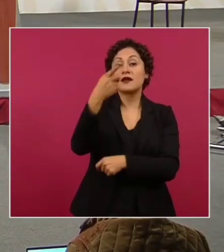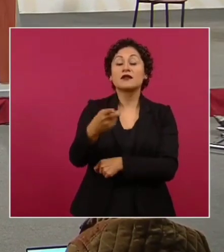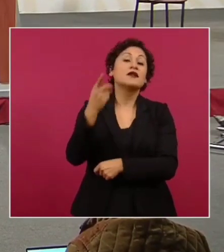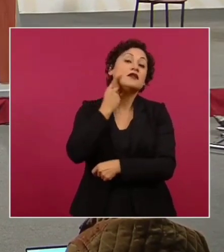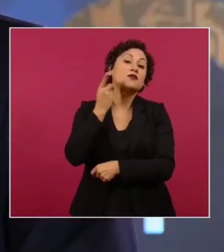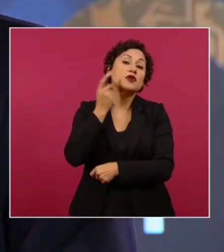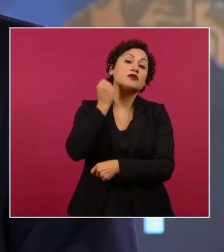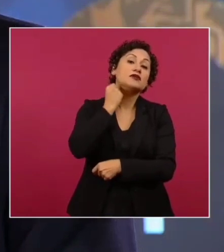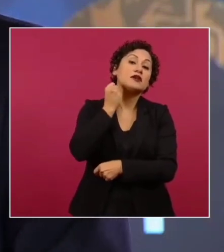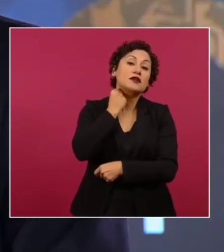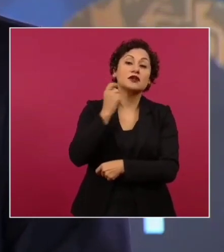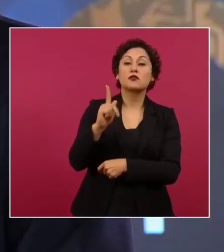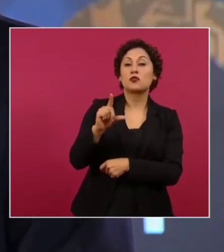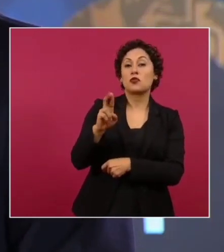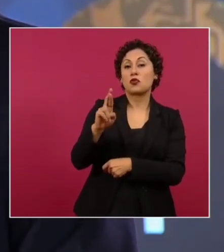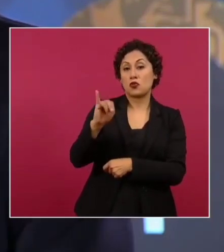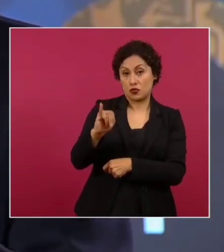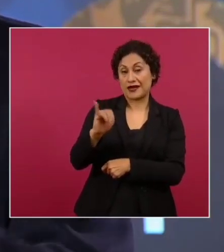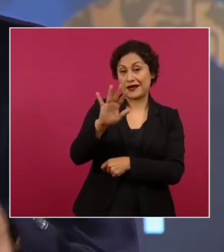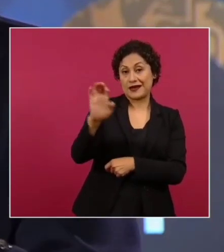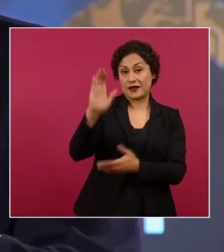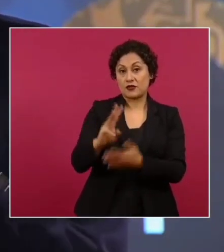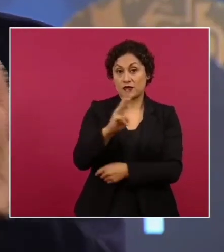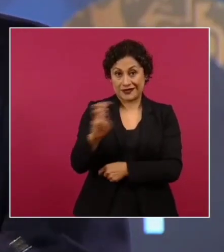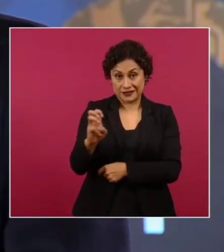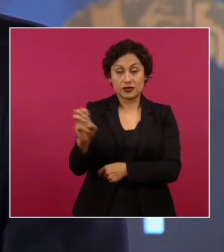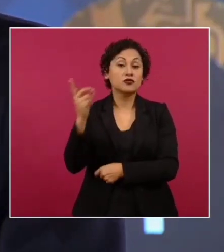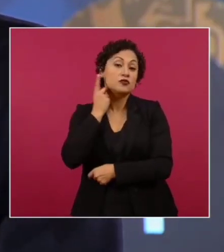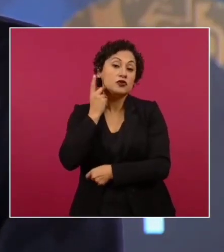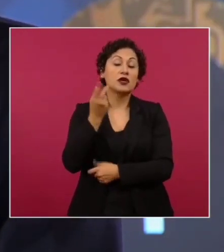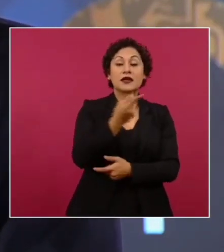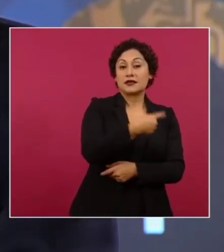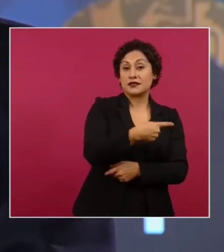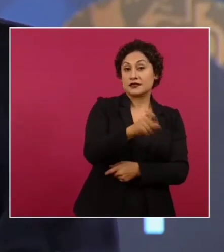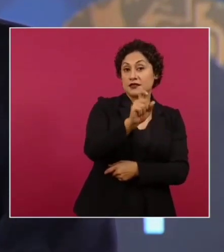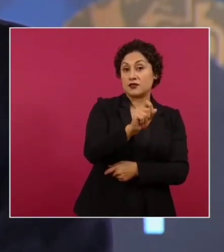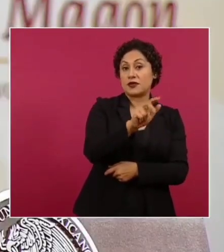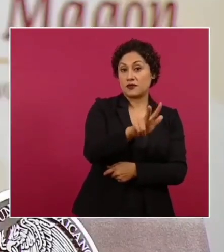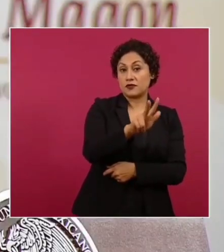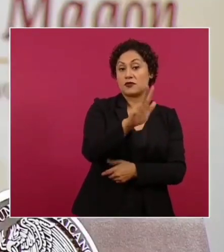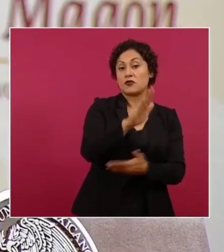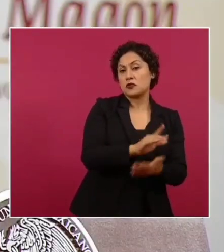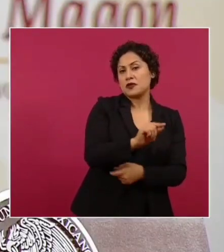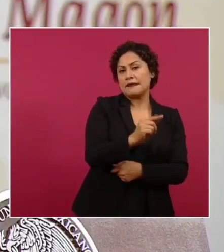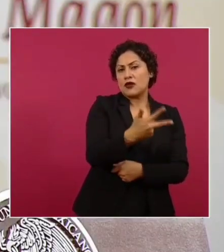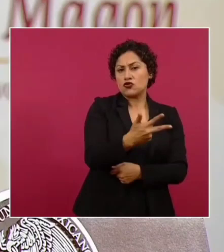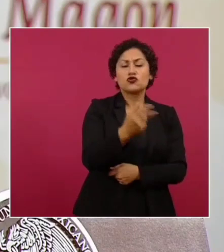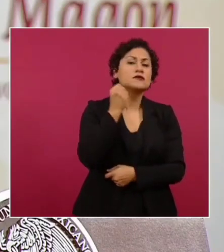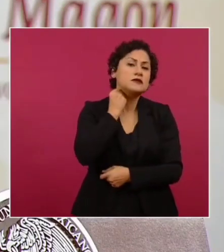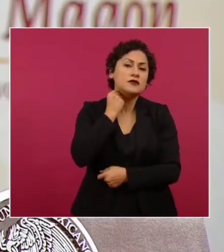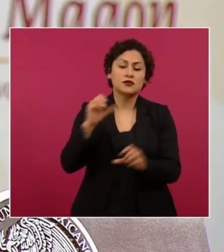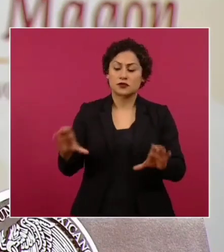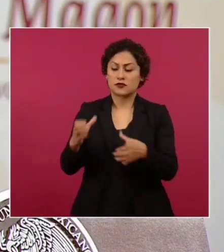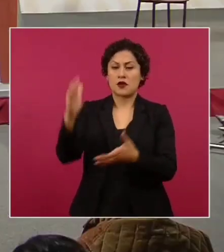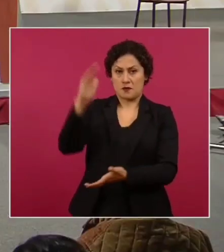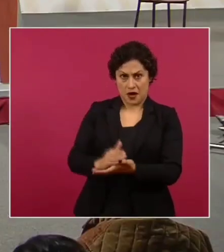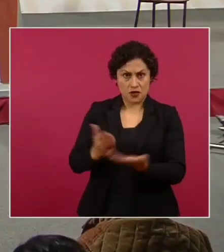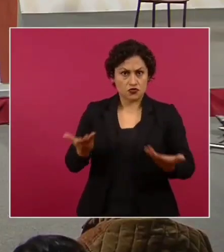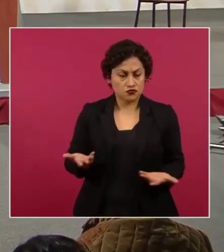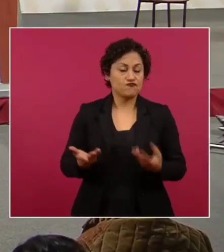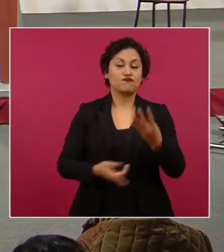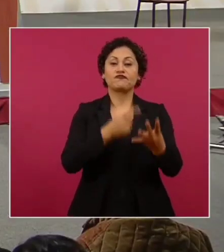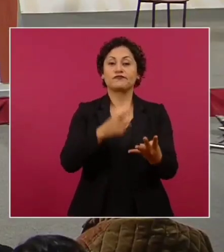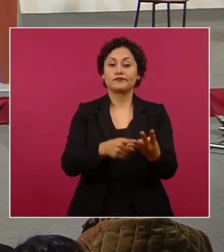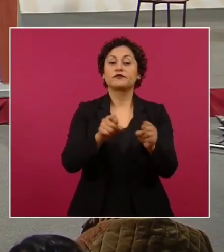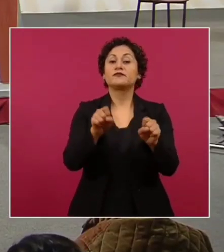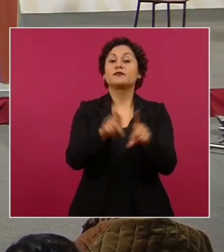los diputados y senadores plurinominales de 500 a 300 y de 128 a aproximadamente 78, una reducción también en el